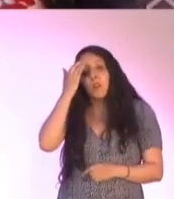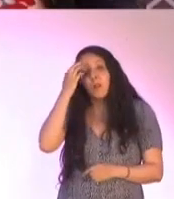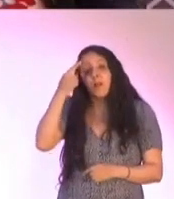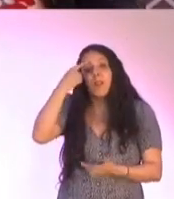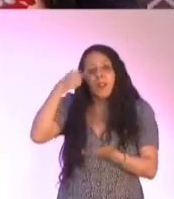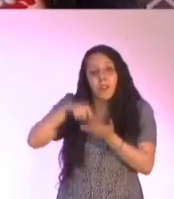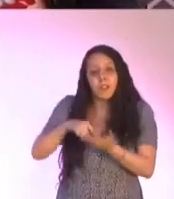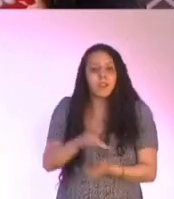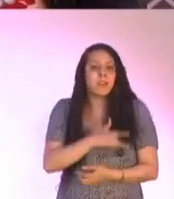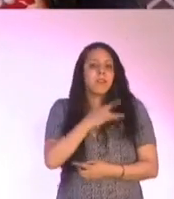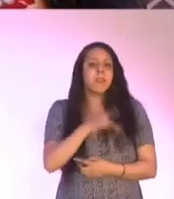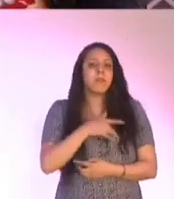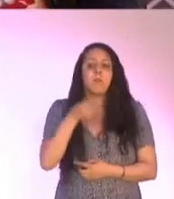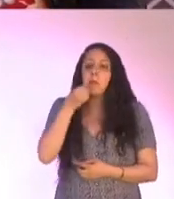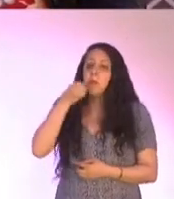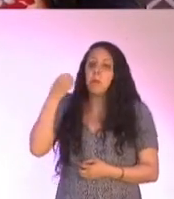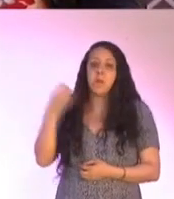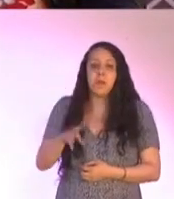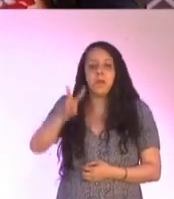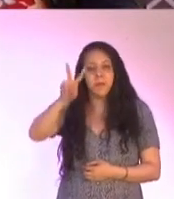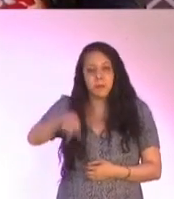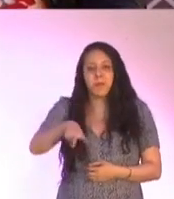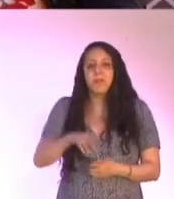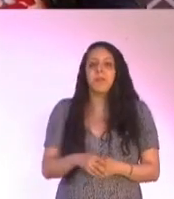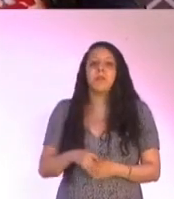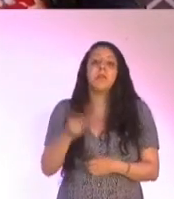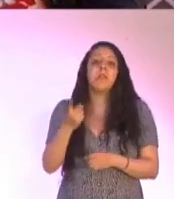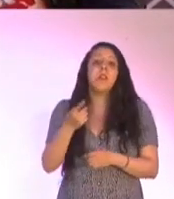porque cada cierto tiempo salían